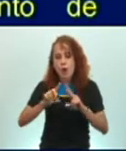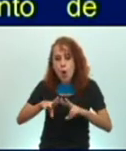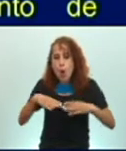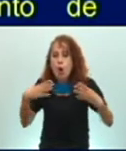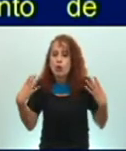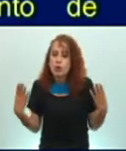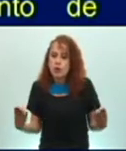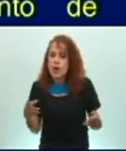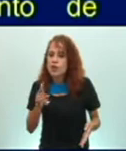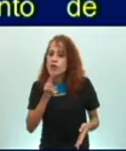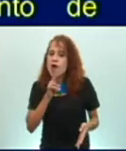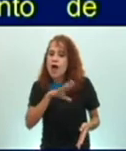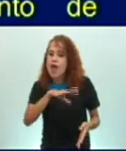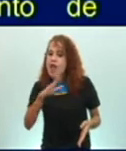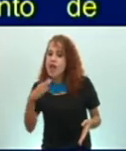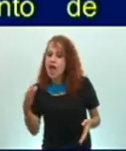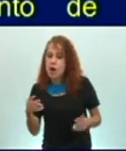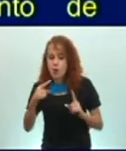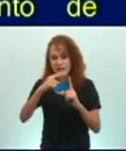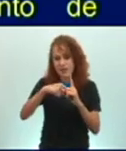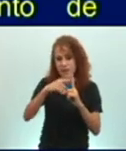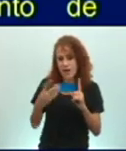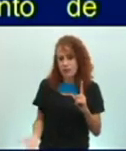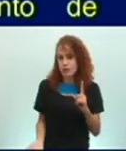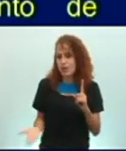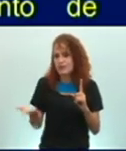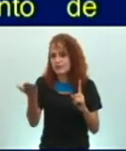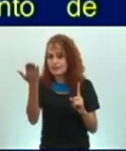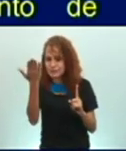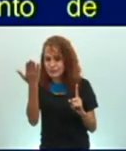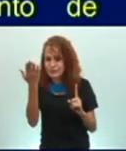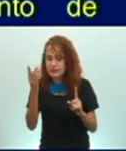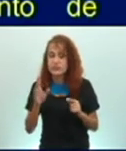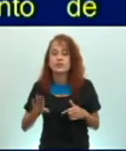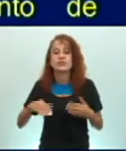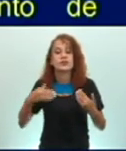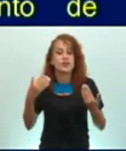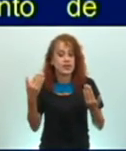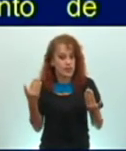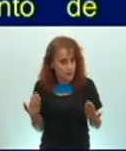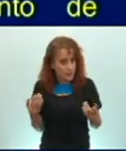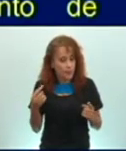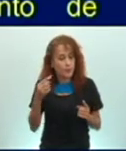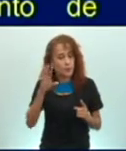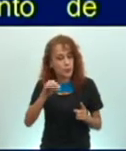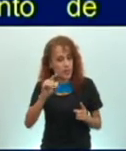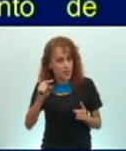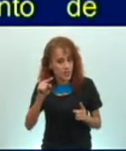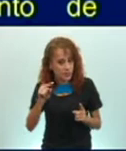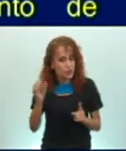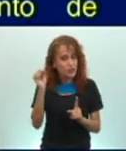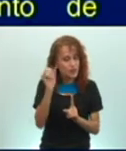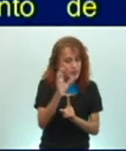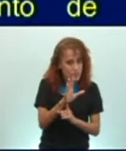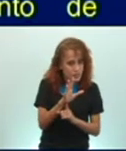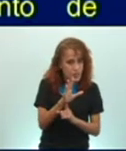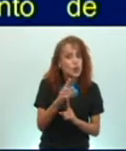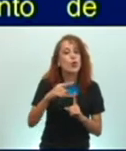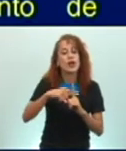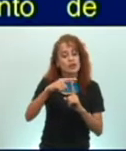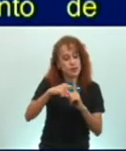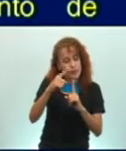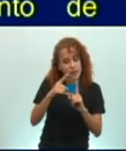son más elevadas. Y como dijimos al inicio, cuando se eleva la temperatura, propicia entonces